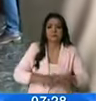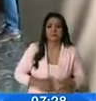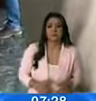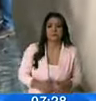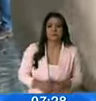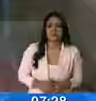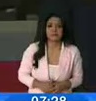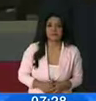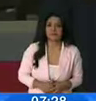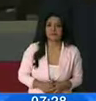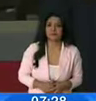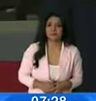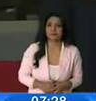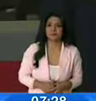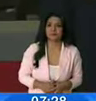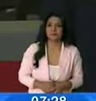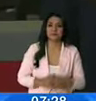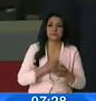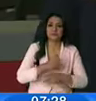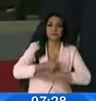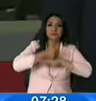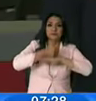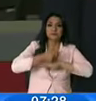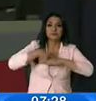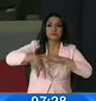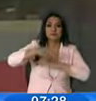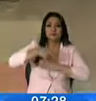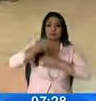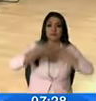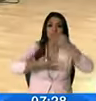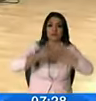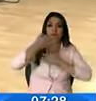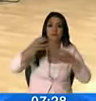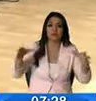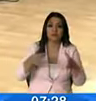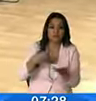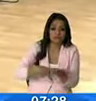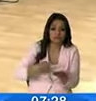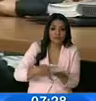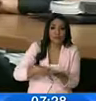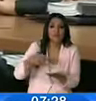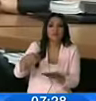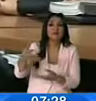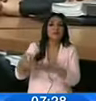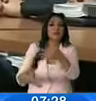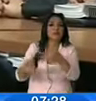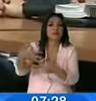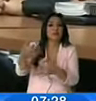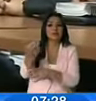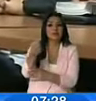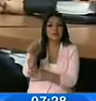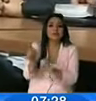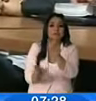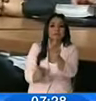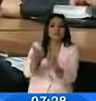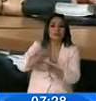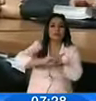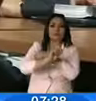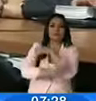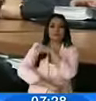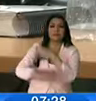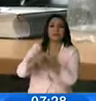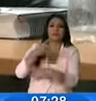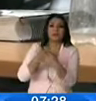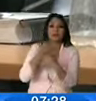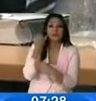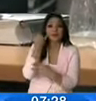Gallo. Y el Tribunal de la Corte Nacional de Justicia analiza la casación de sentencia que recibieron 10 sentenciados en calidad de